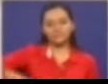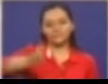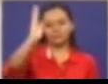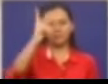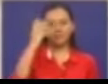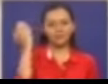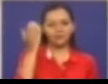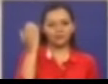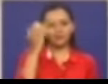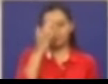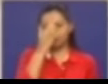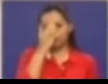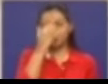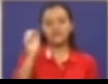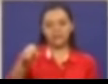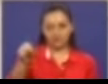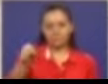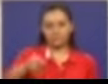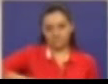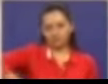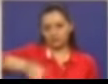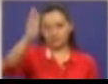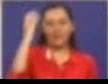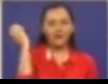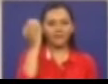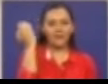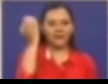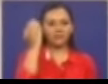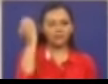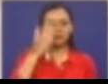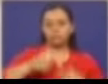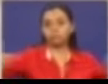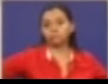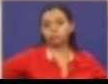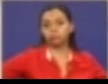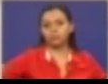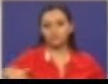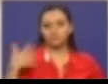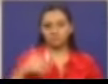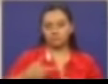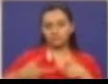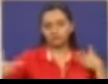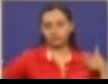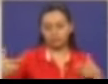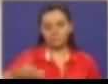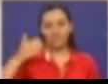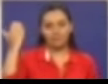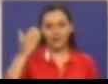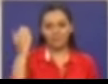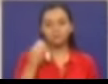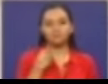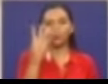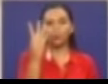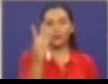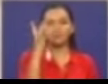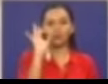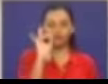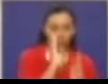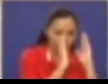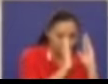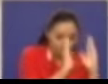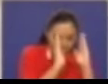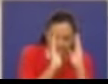Ya cambió la imagen, presidente, pero sí, eso es la parte de emergencia. En emergencia, una emergencia gigantesca. Tenemos, como usted mencionaba, 48